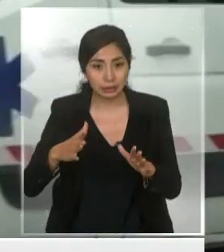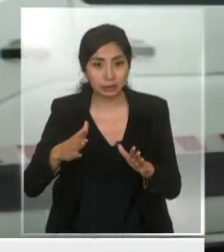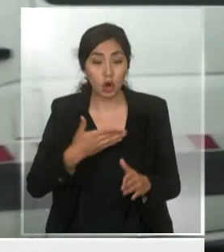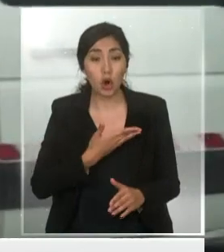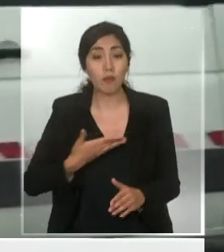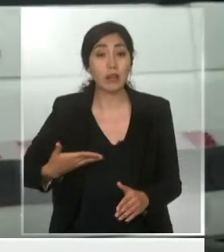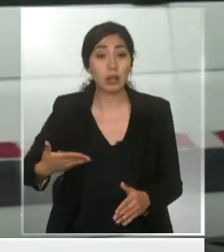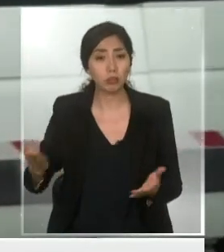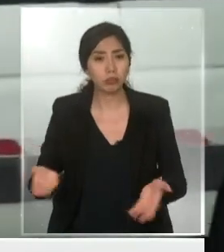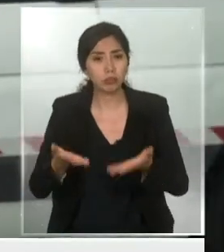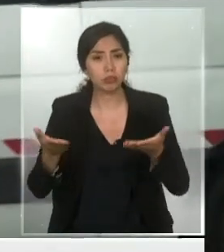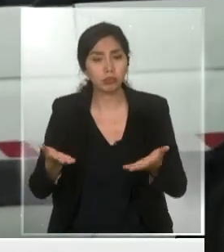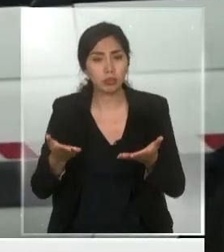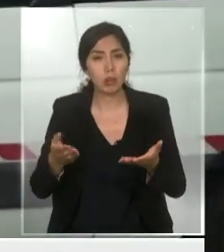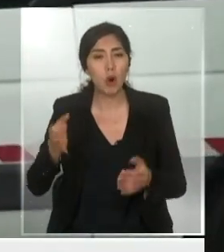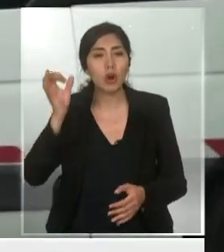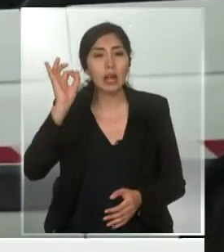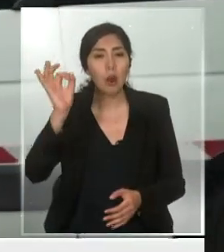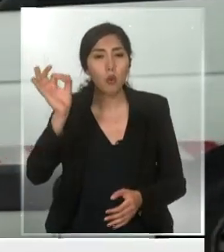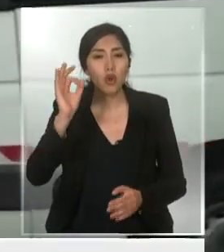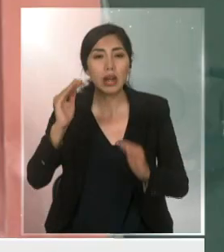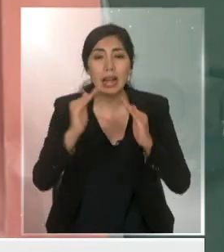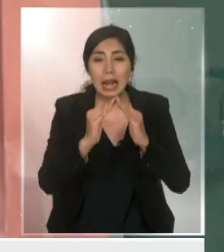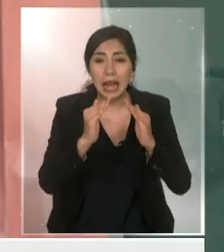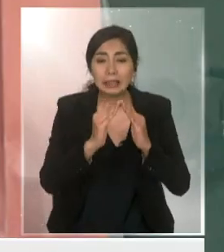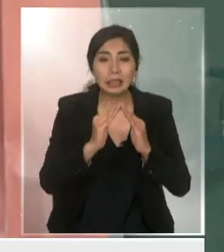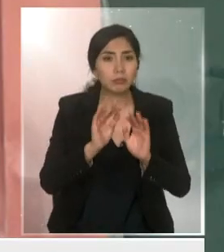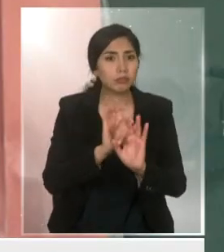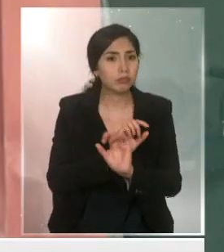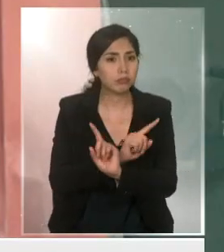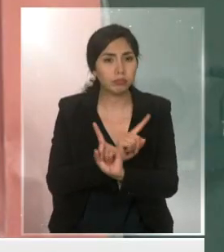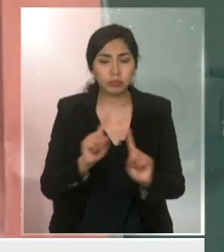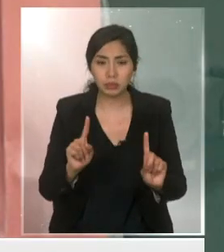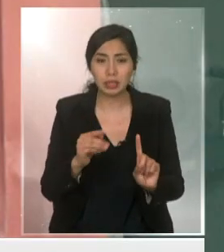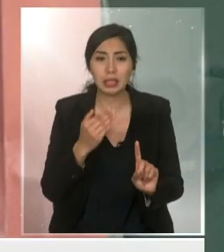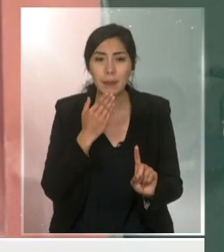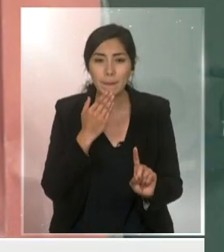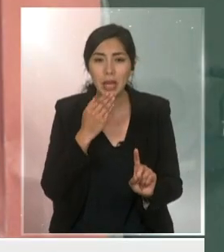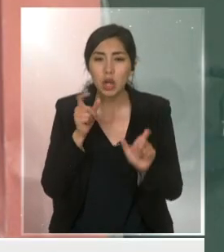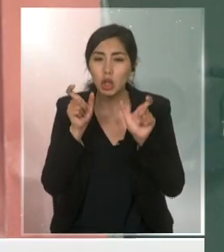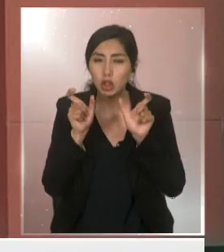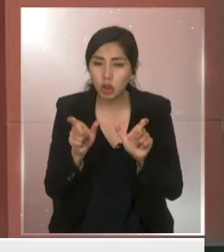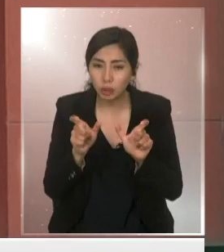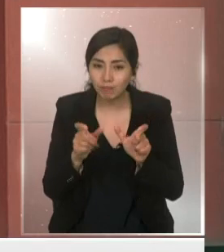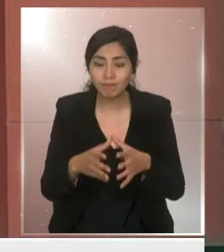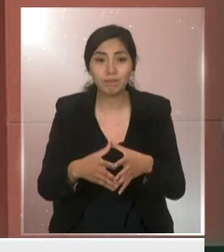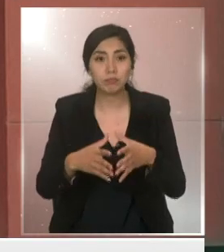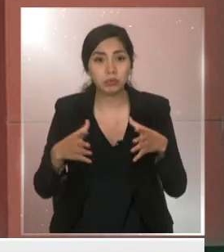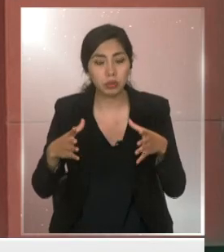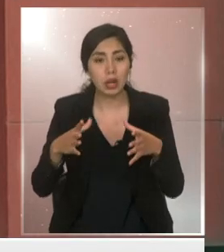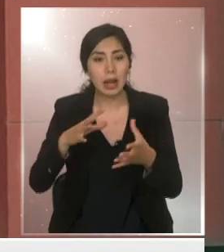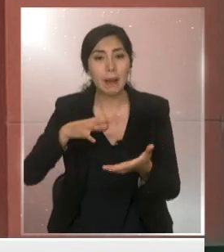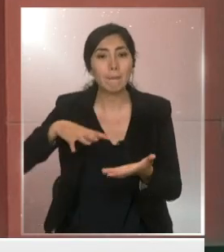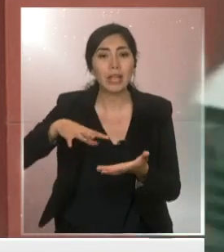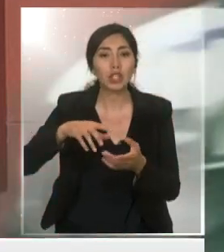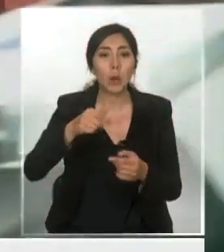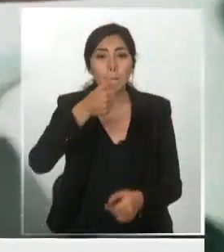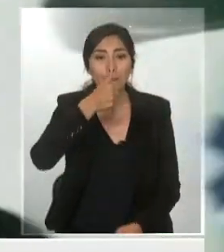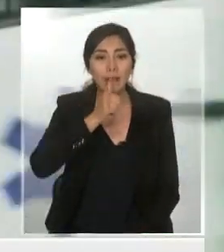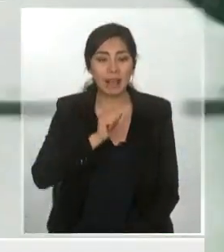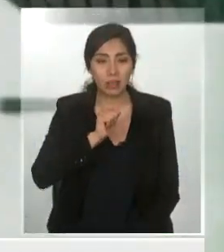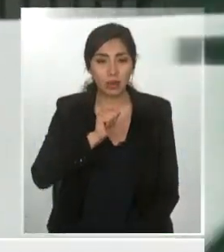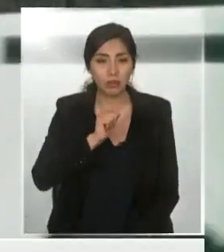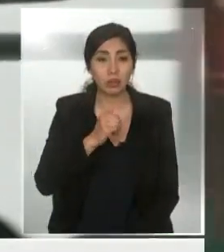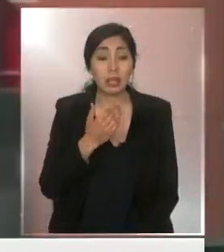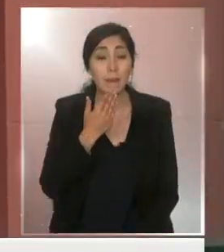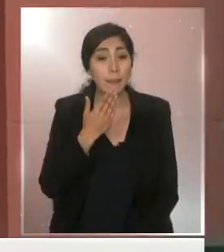ante todo a limitar las reuniones en las casas y extremar al máximo las medidas de protección dentro de los espacios privados. Algo